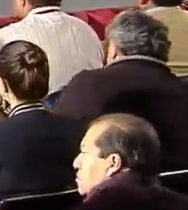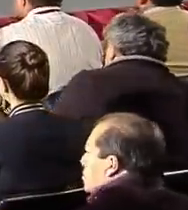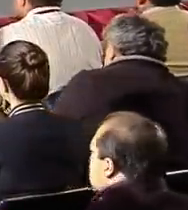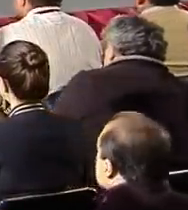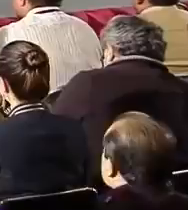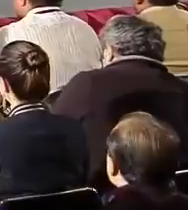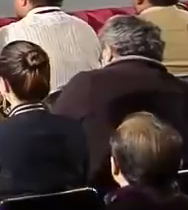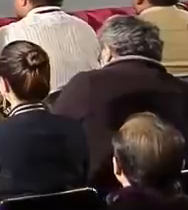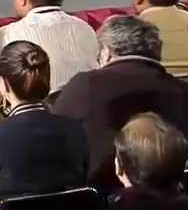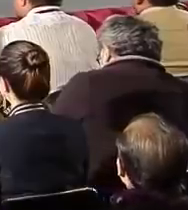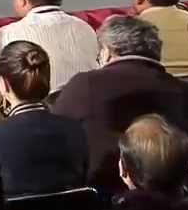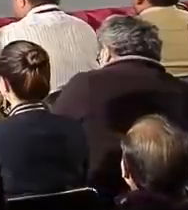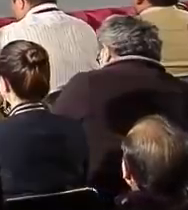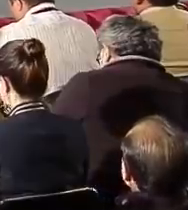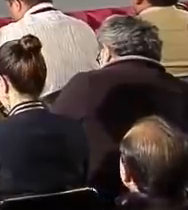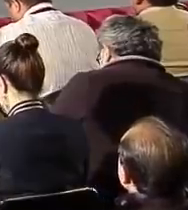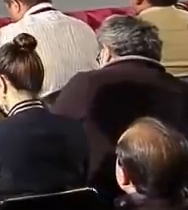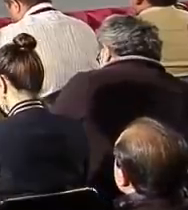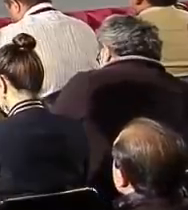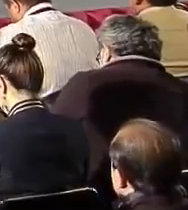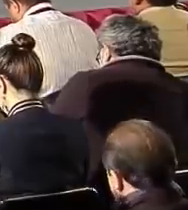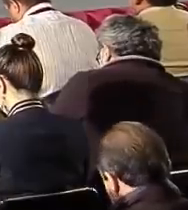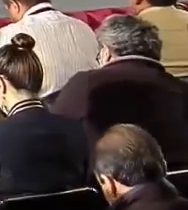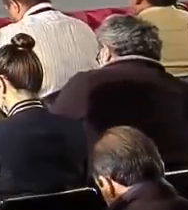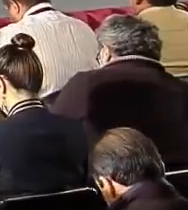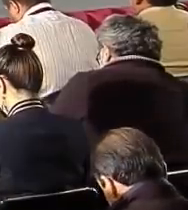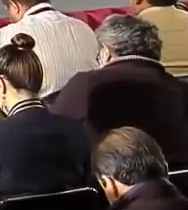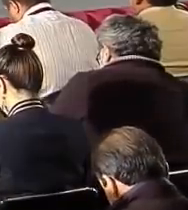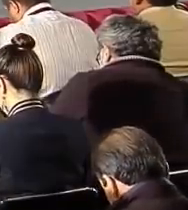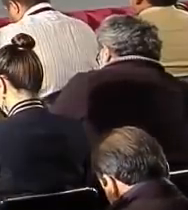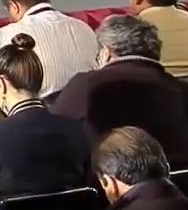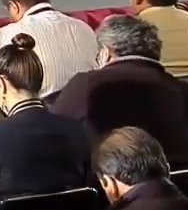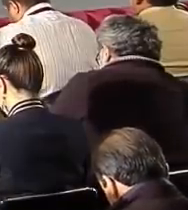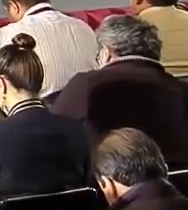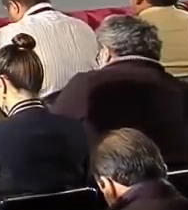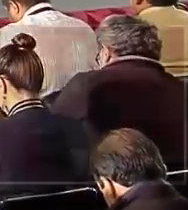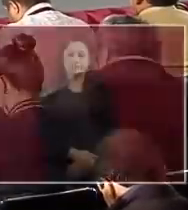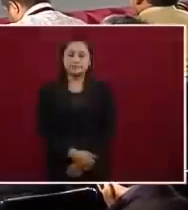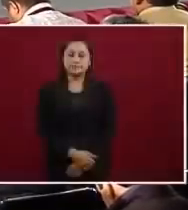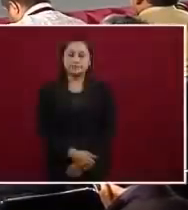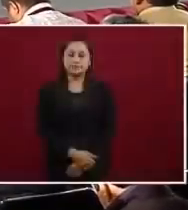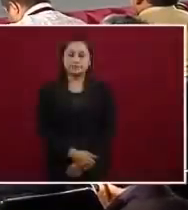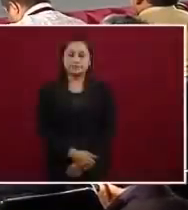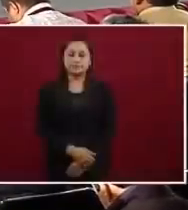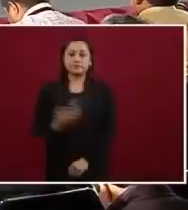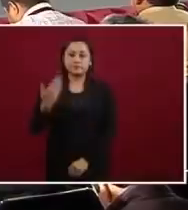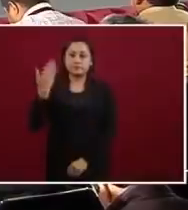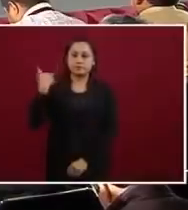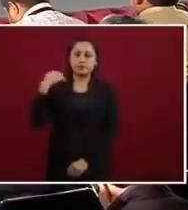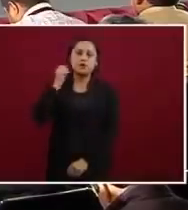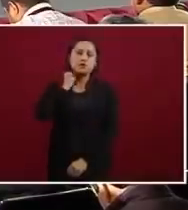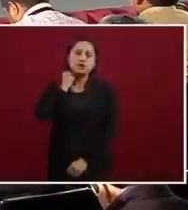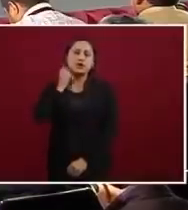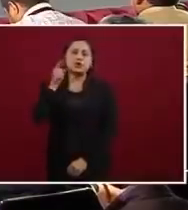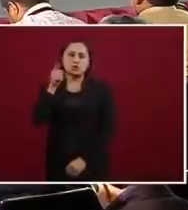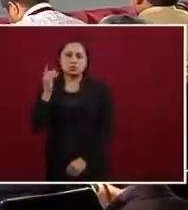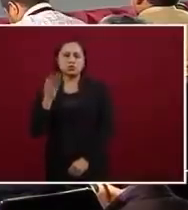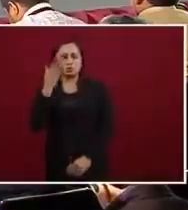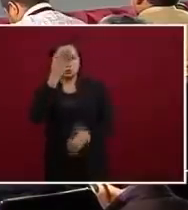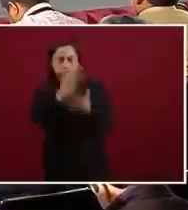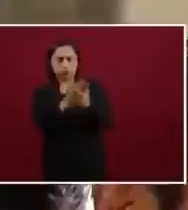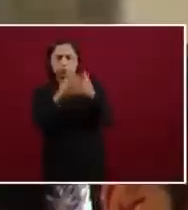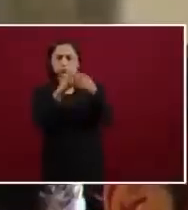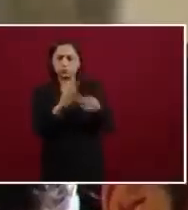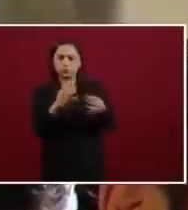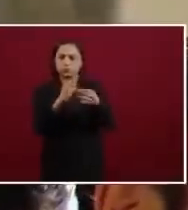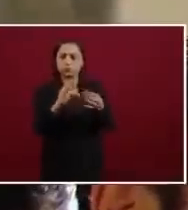Oro Sólido. En una breve conversación que tuvimos en el Senado cuando usted compareció, le pregunté acerca